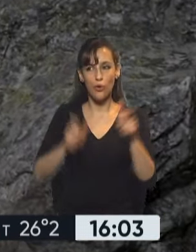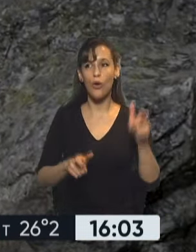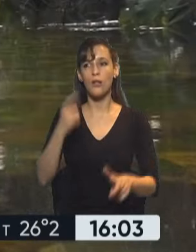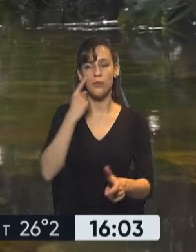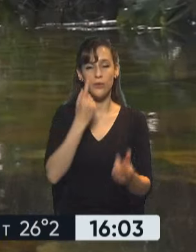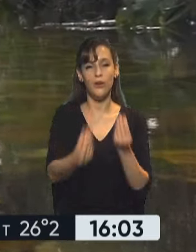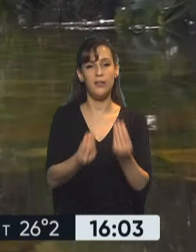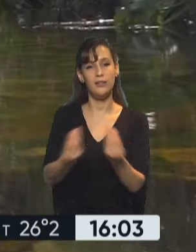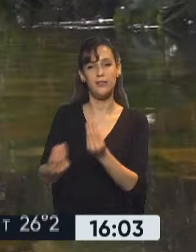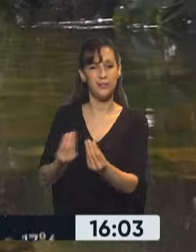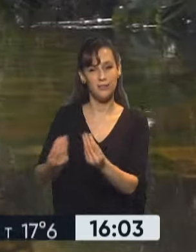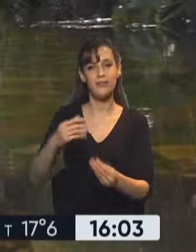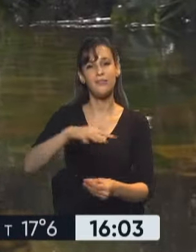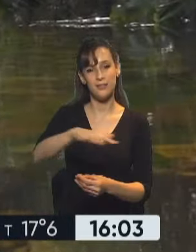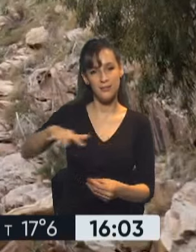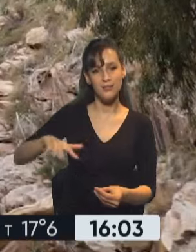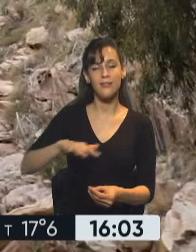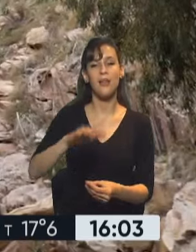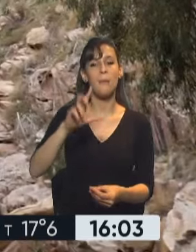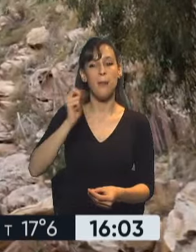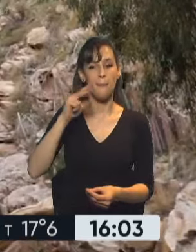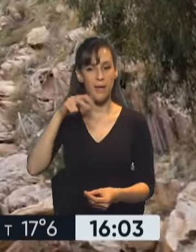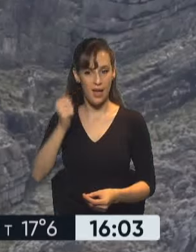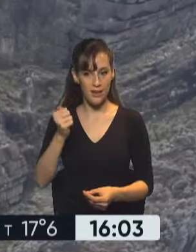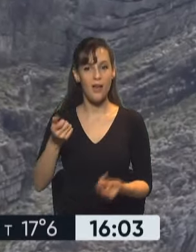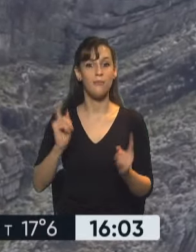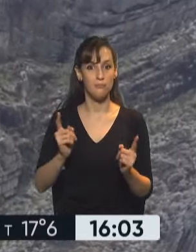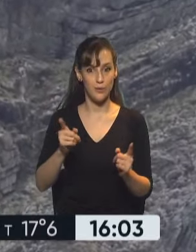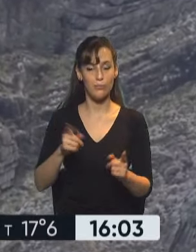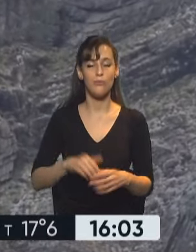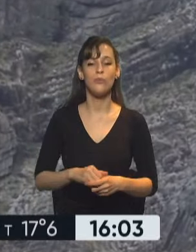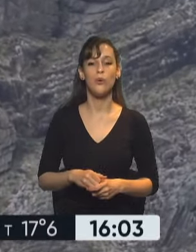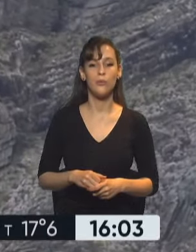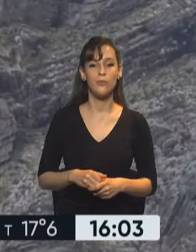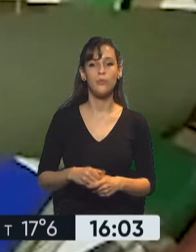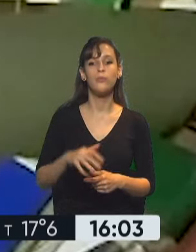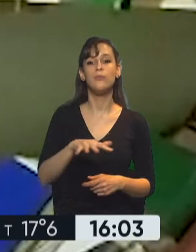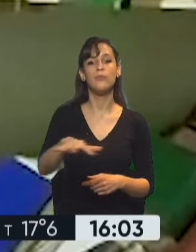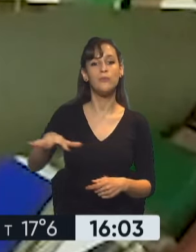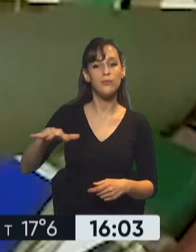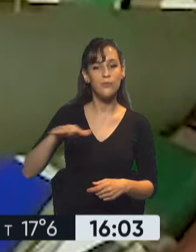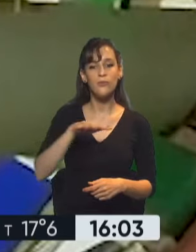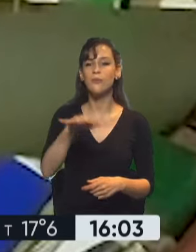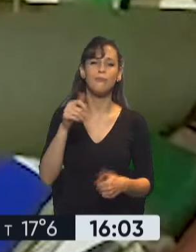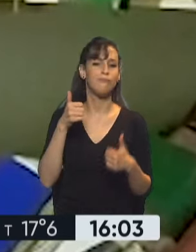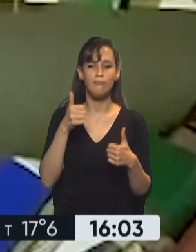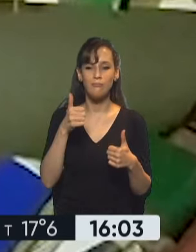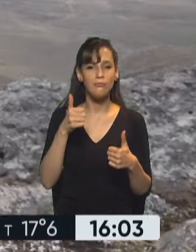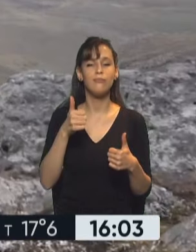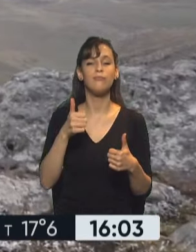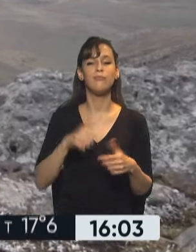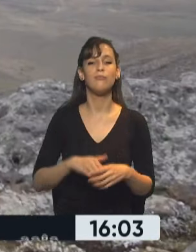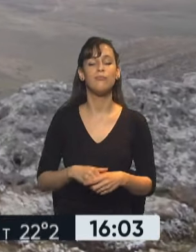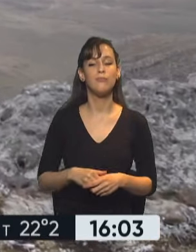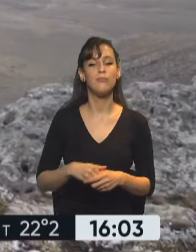pampas y que están simbolizando y apropiándose el paisaje con este tipo de representación en el espacio.